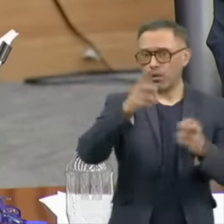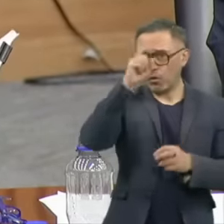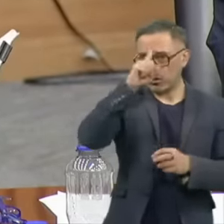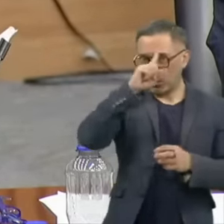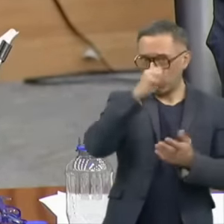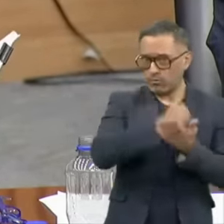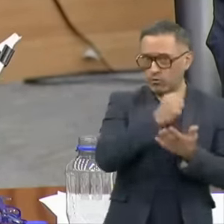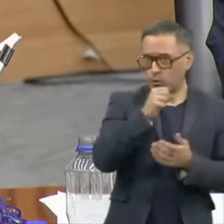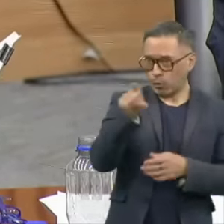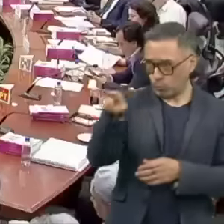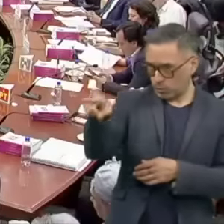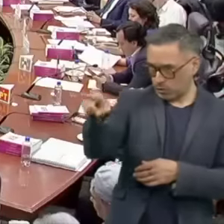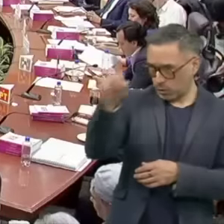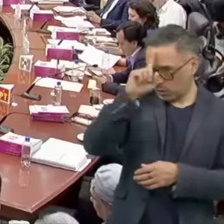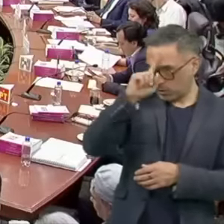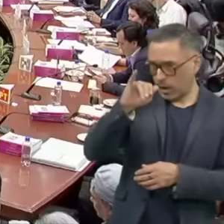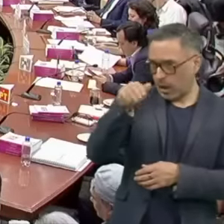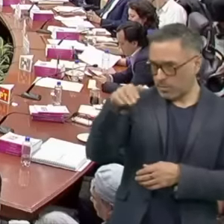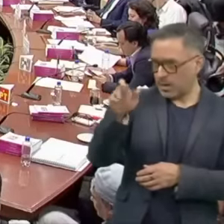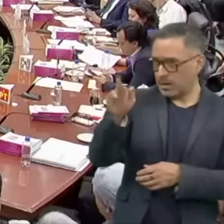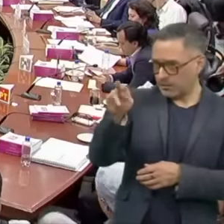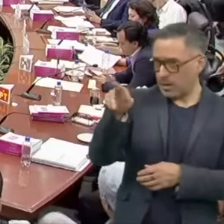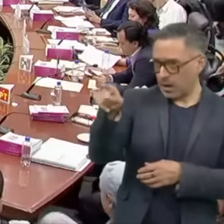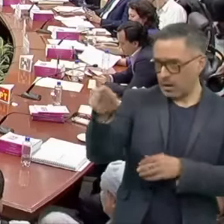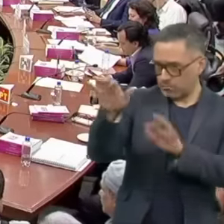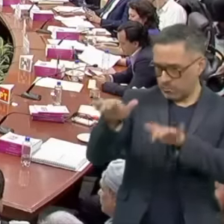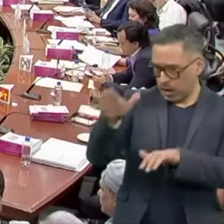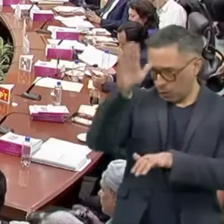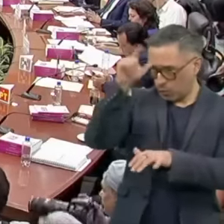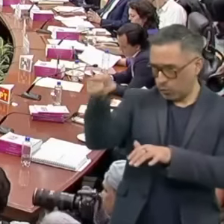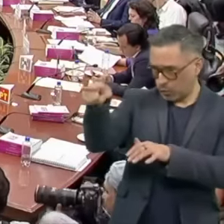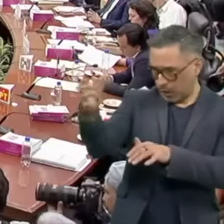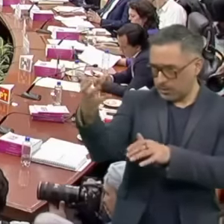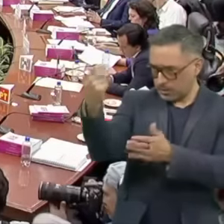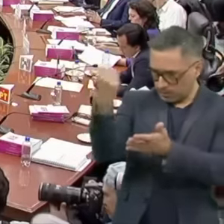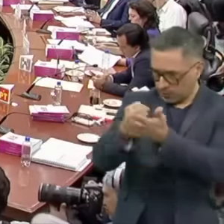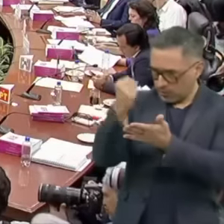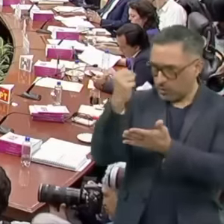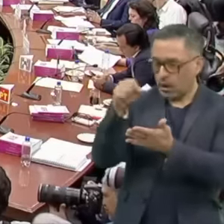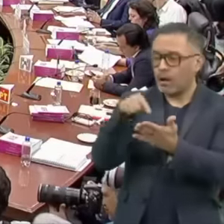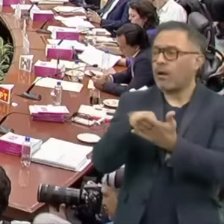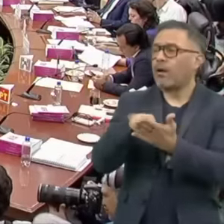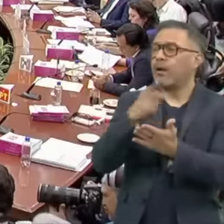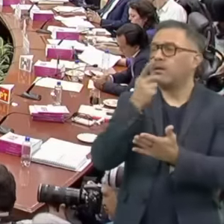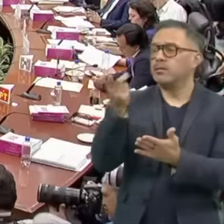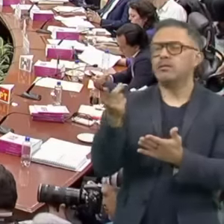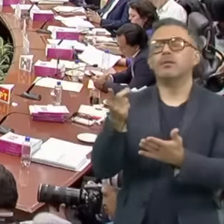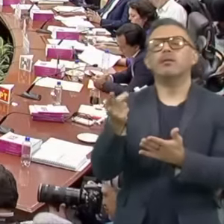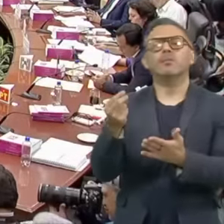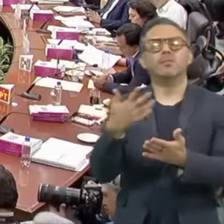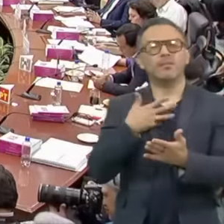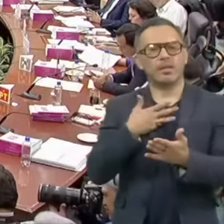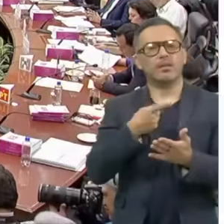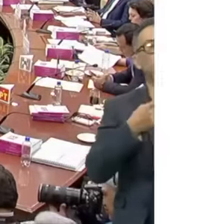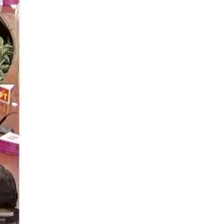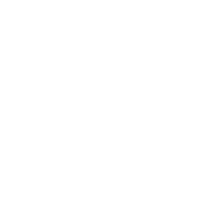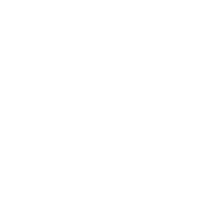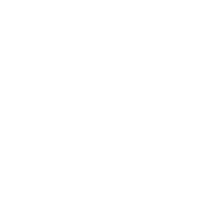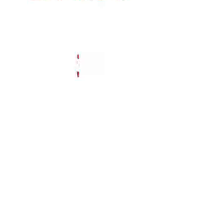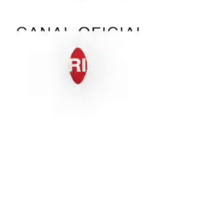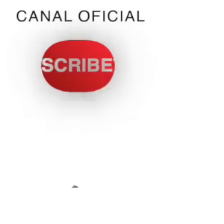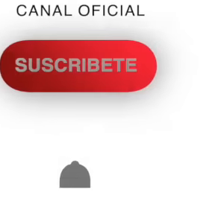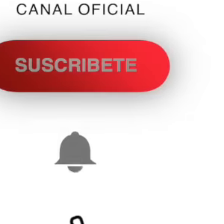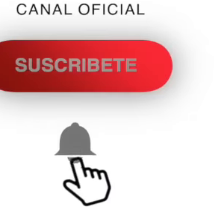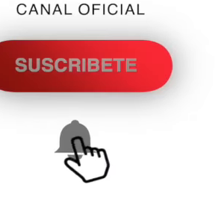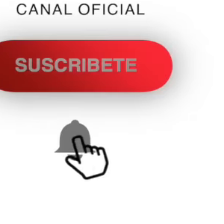consejero Jaime Rivera. Y en este acuerdo viene el detalle de cómo se iban a asignar las diputaciones